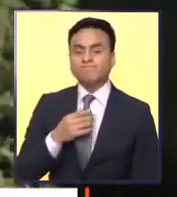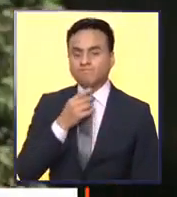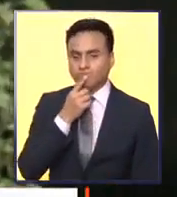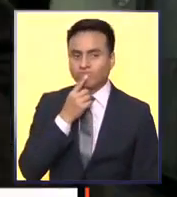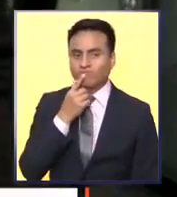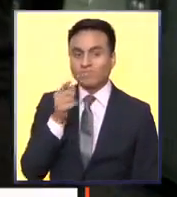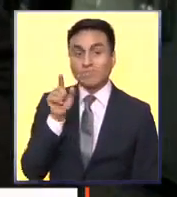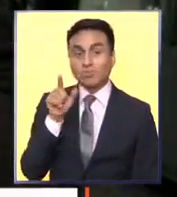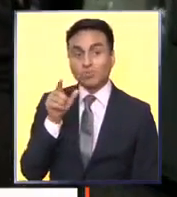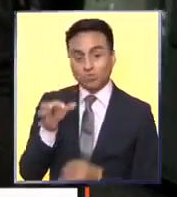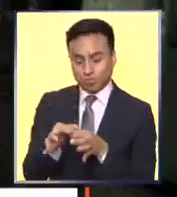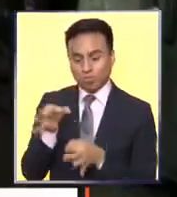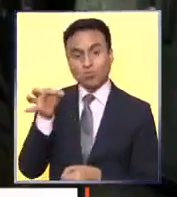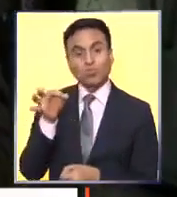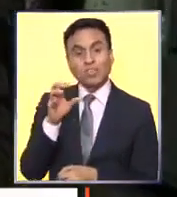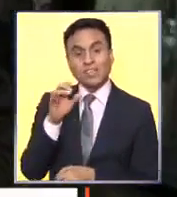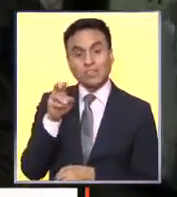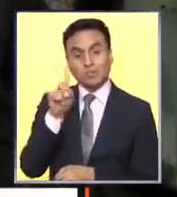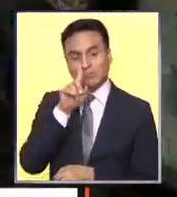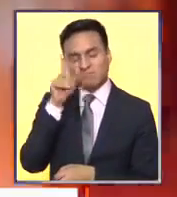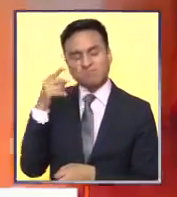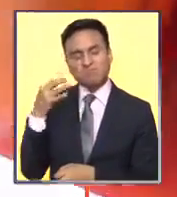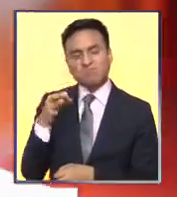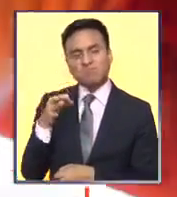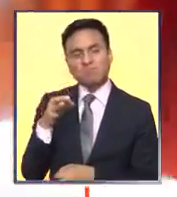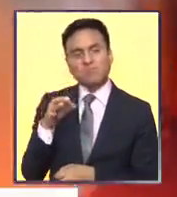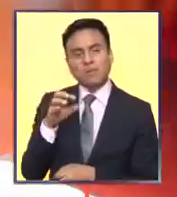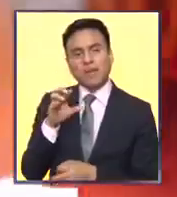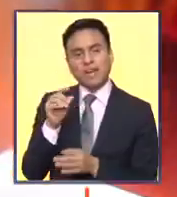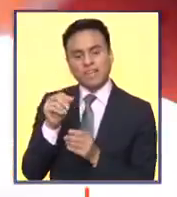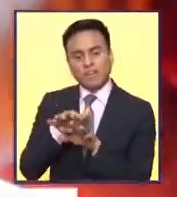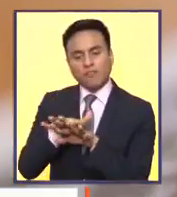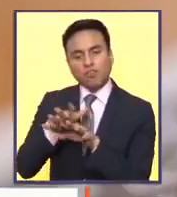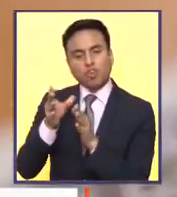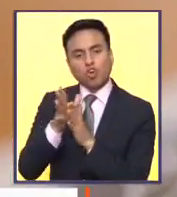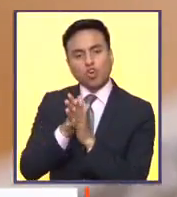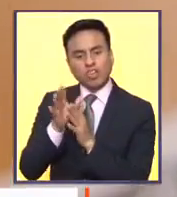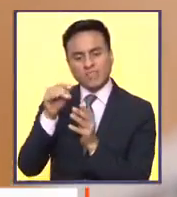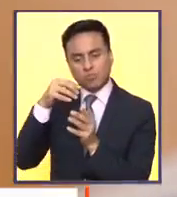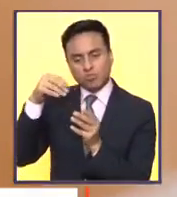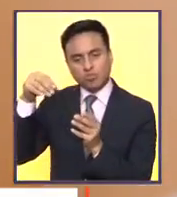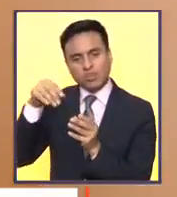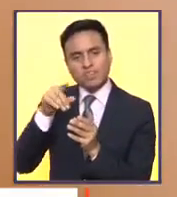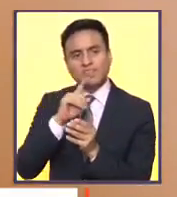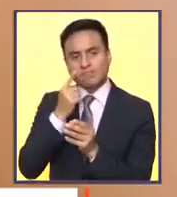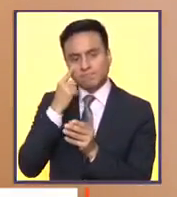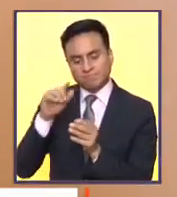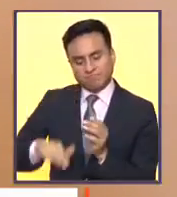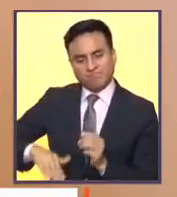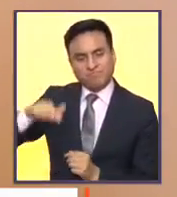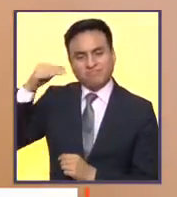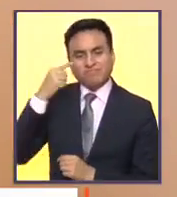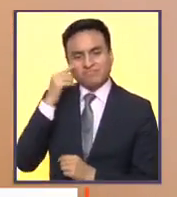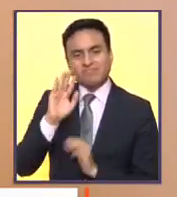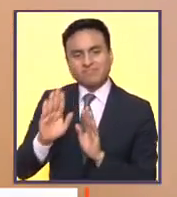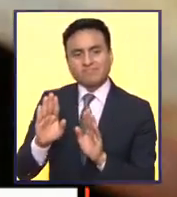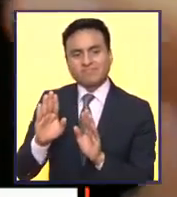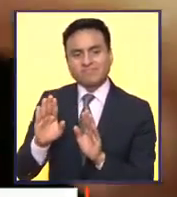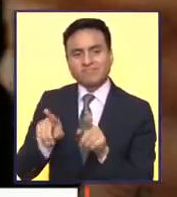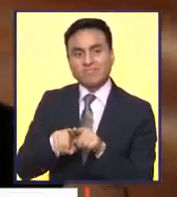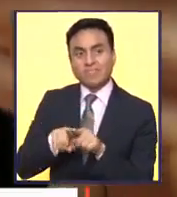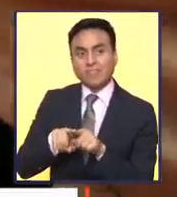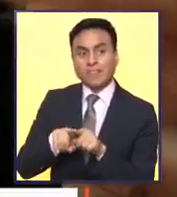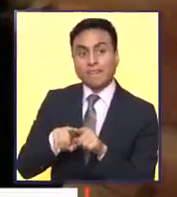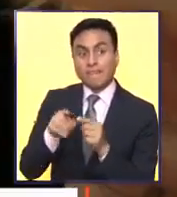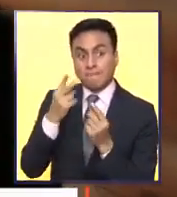Estos churros clásicos vienen además con mucho azúcar flor, como tiene que ser. Así los conocemos desde la infancia. Y aquí le ponen bastante.